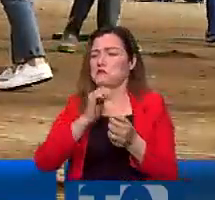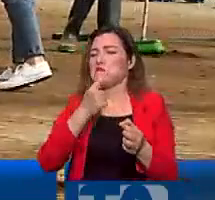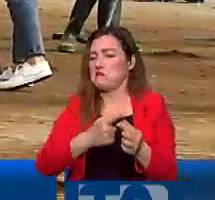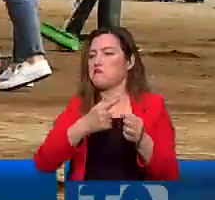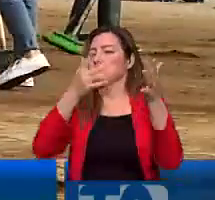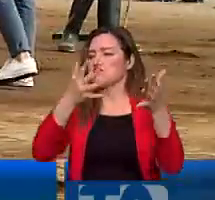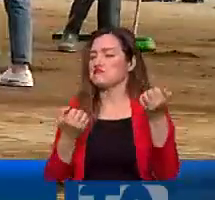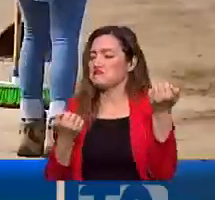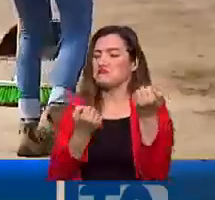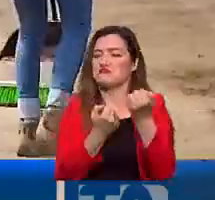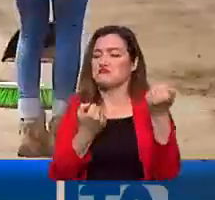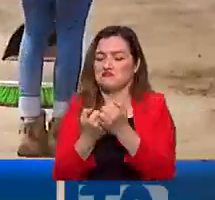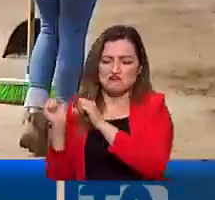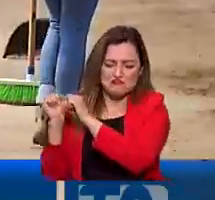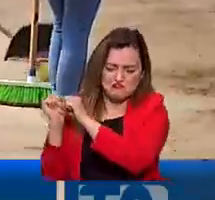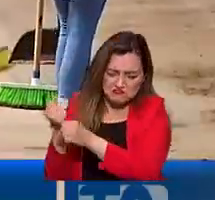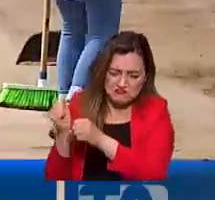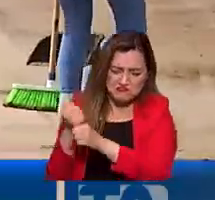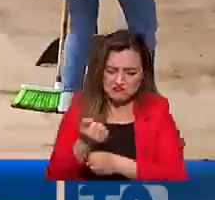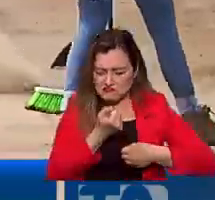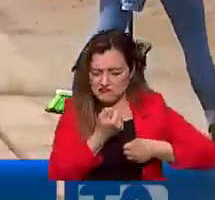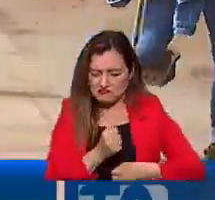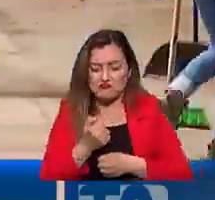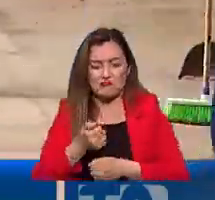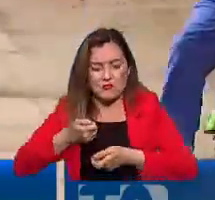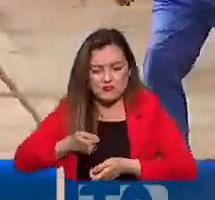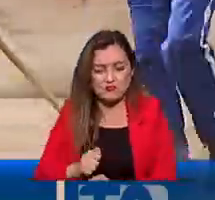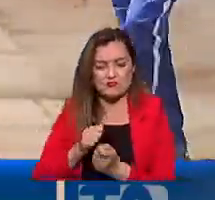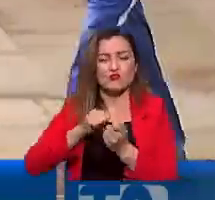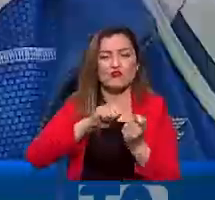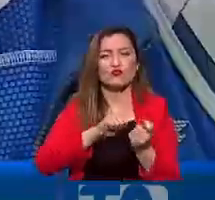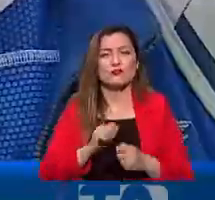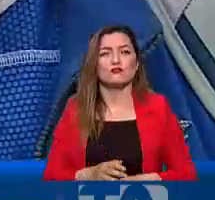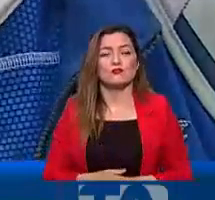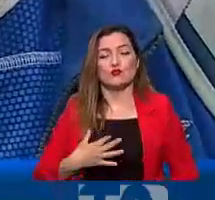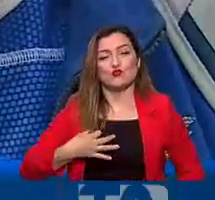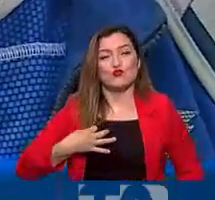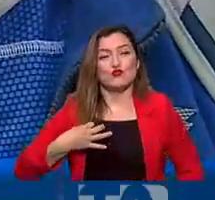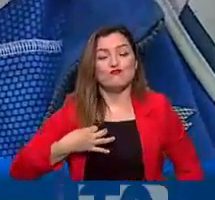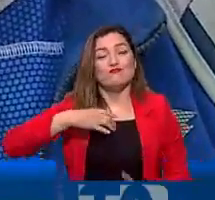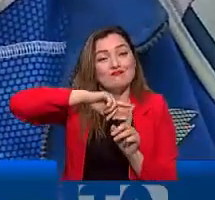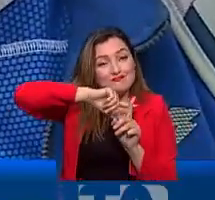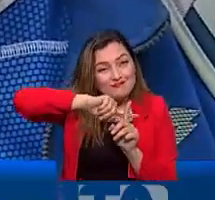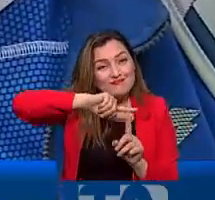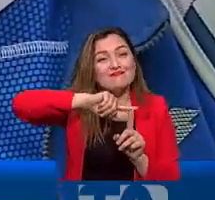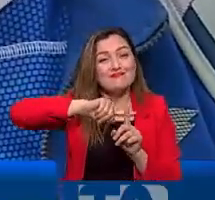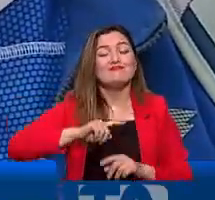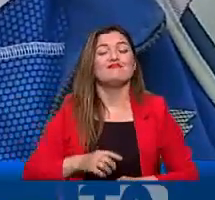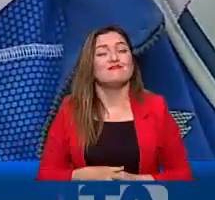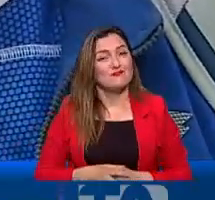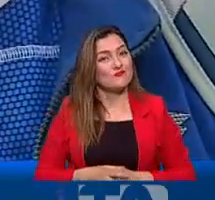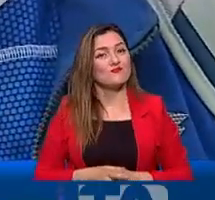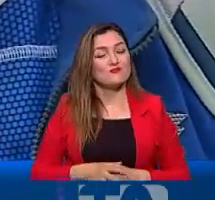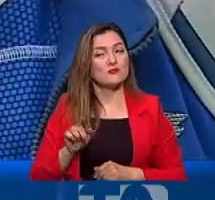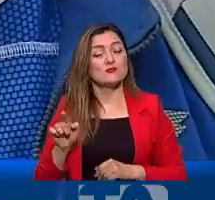Cientos de ciudadanos salieron con escobas y palas en mano. Con mucha voluntad, con mucho optimismo, sabiendo que